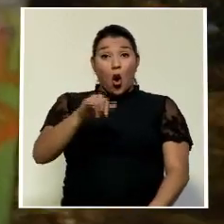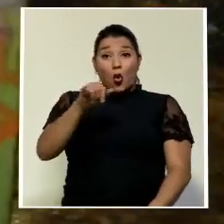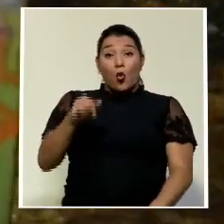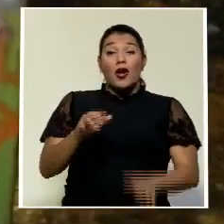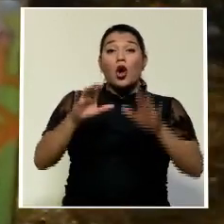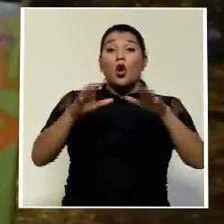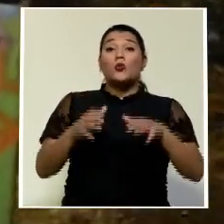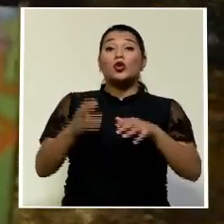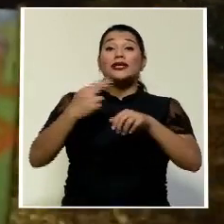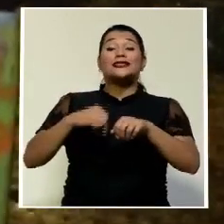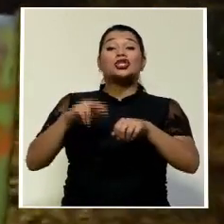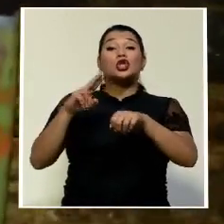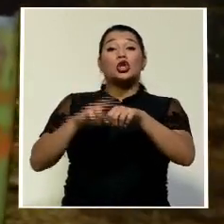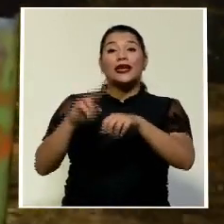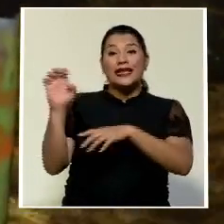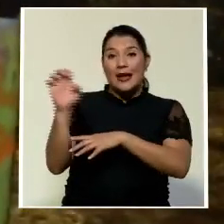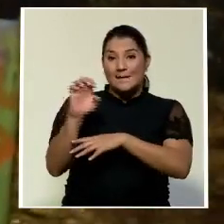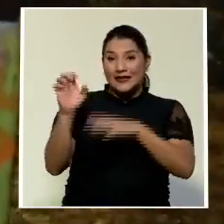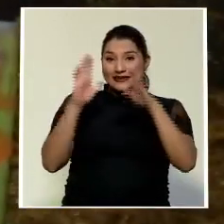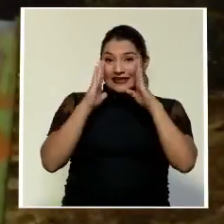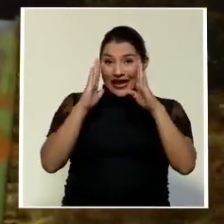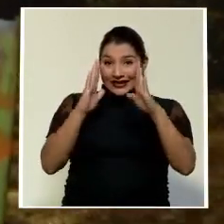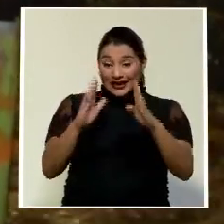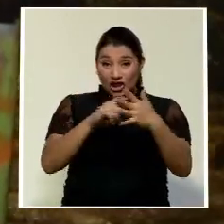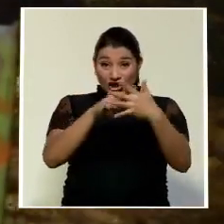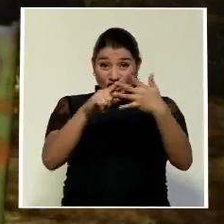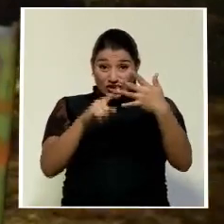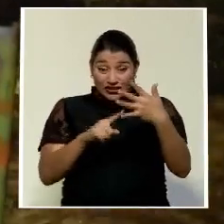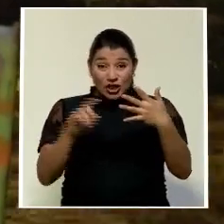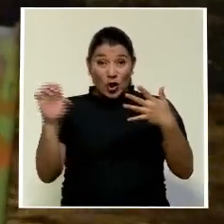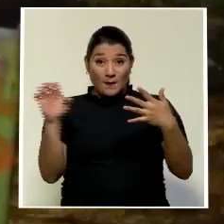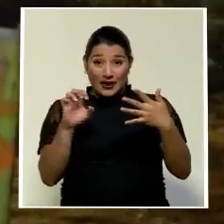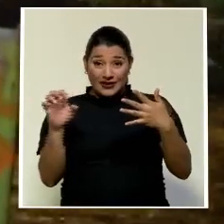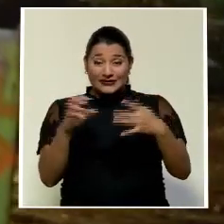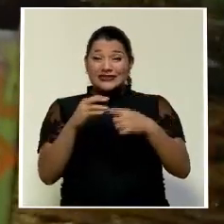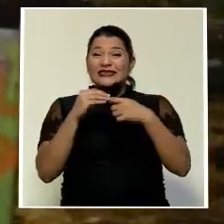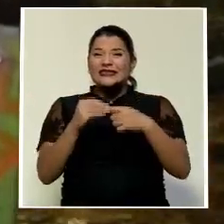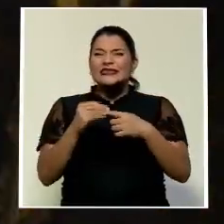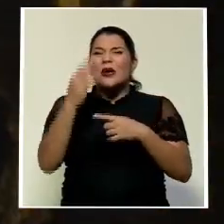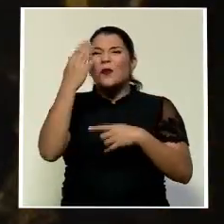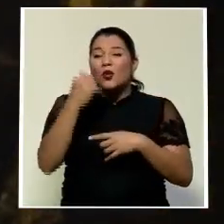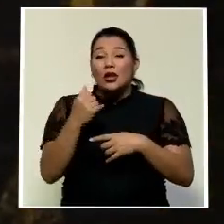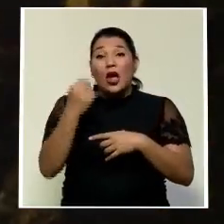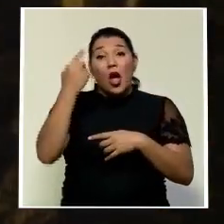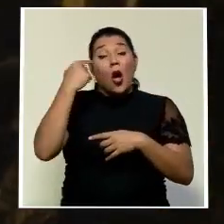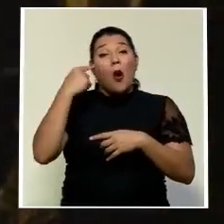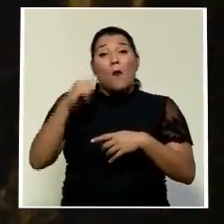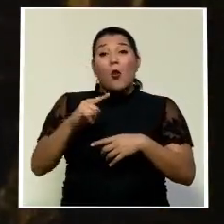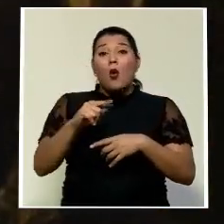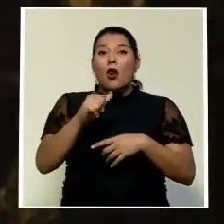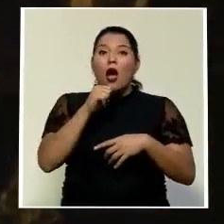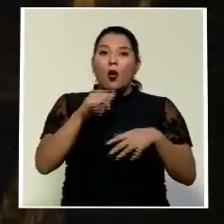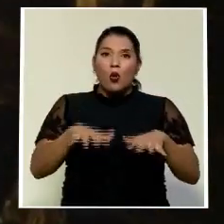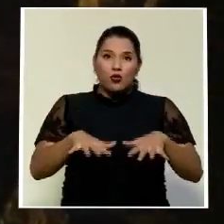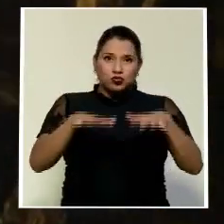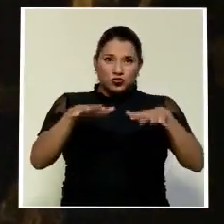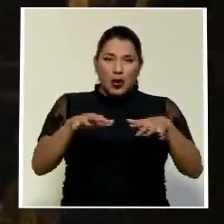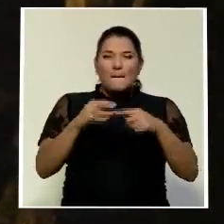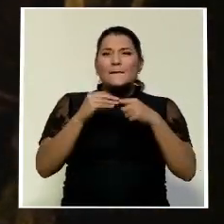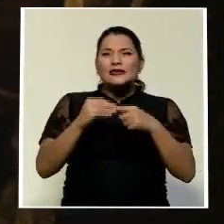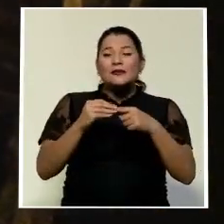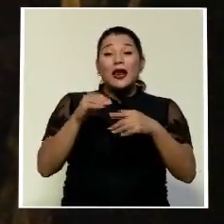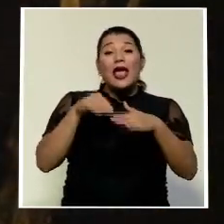Comisión Nacional de Emergencias atendió 5 incidentes, principalmente por anegamiento debido a alcantarillados. Principalmente